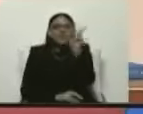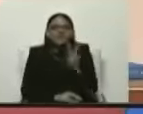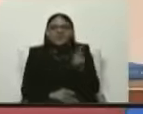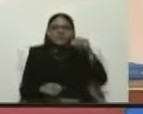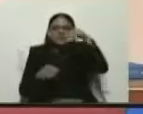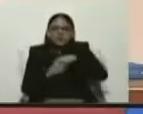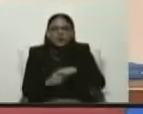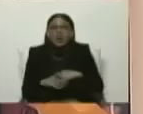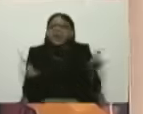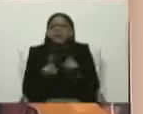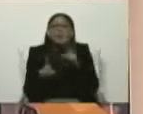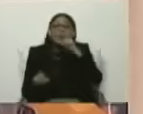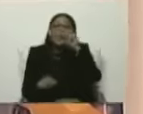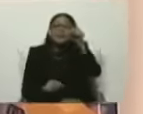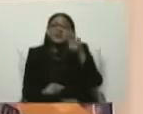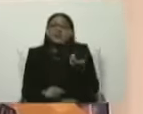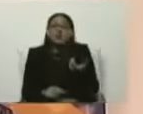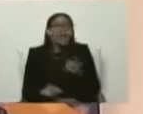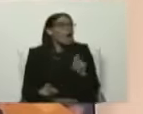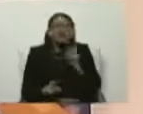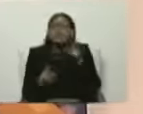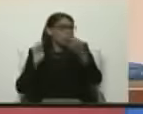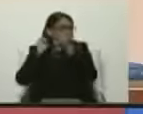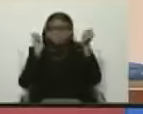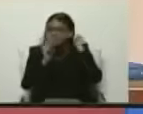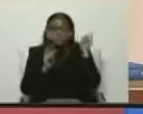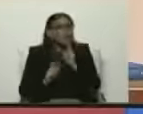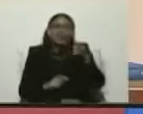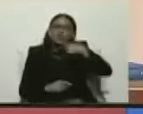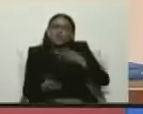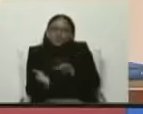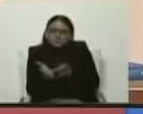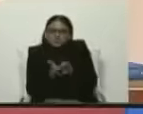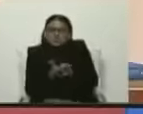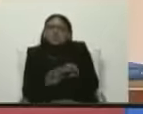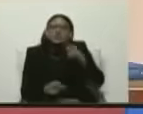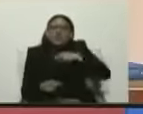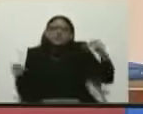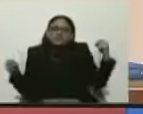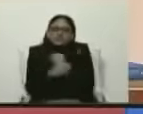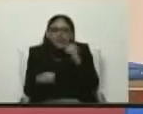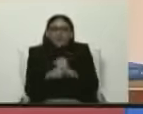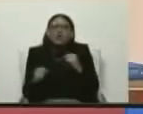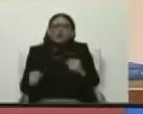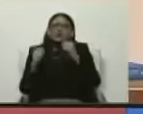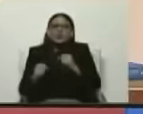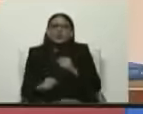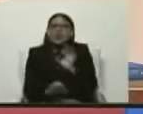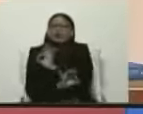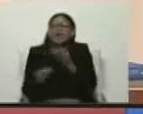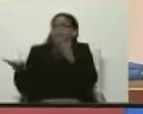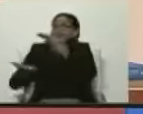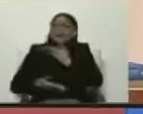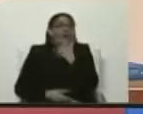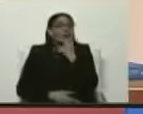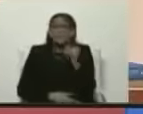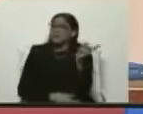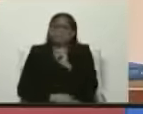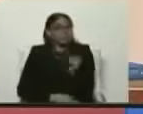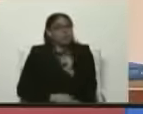encopetado. Y todo lo hemos logrado a pulso. Nadie nos ha regalado nada porque no somos los